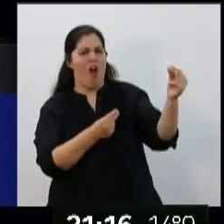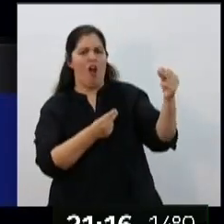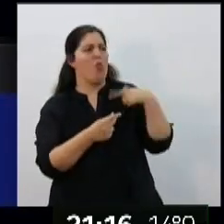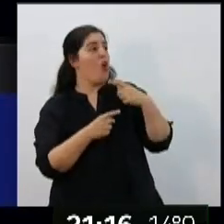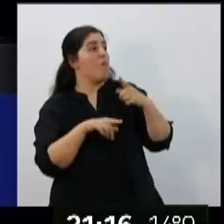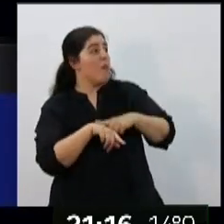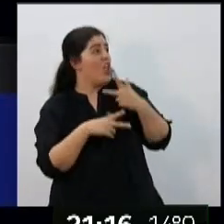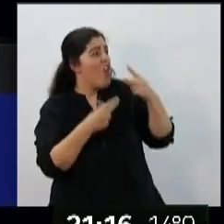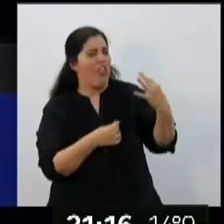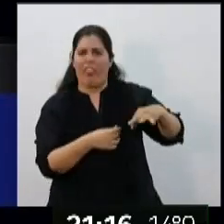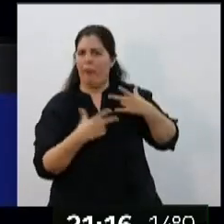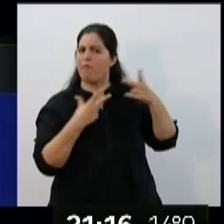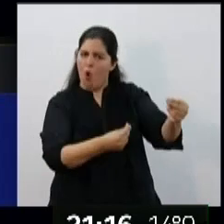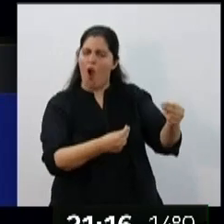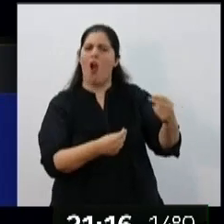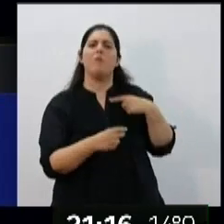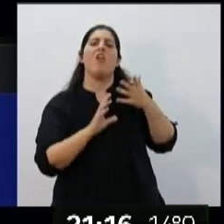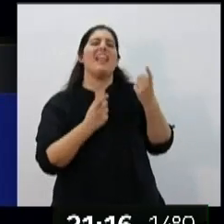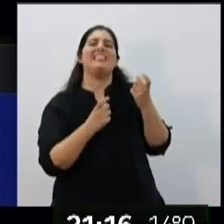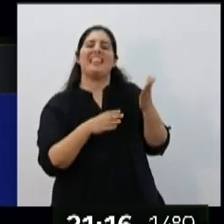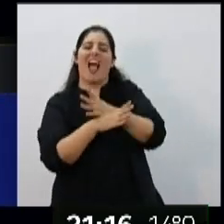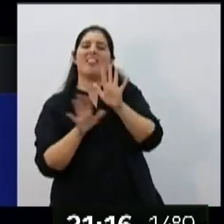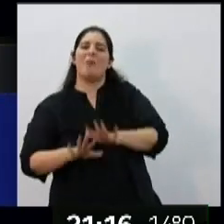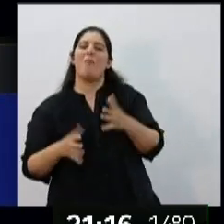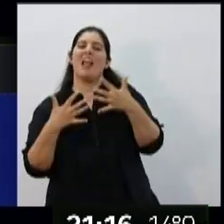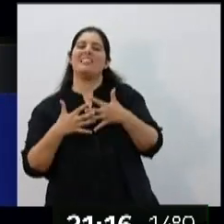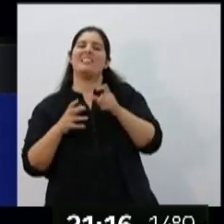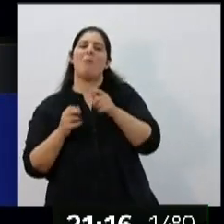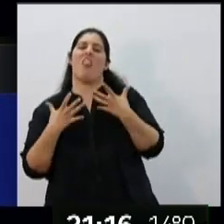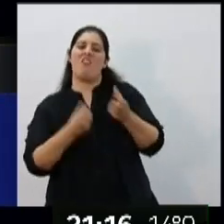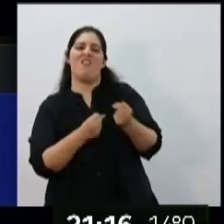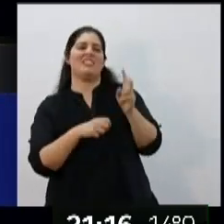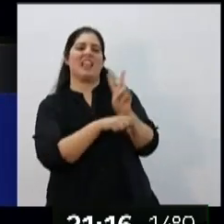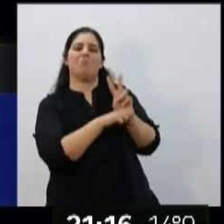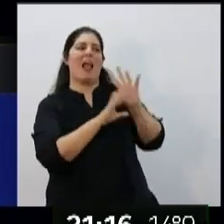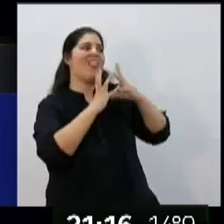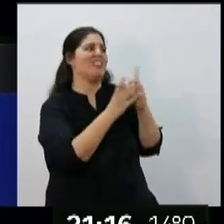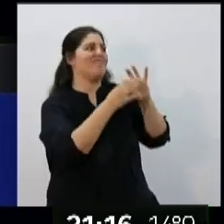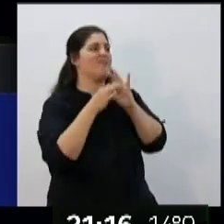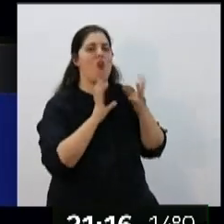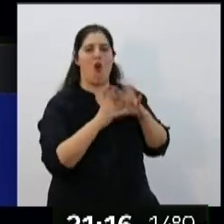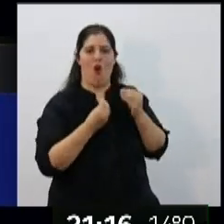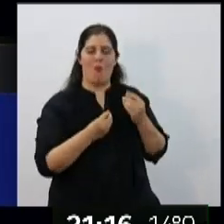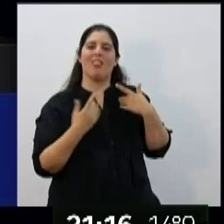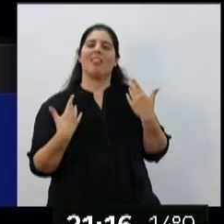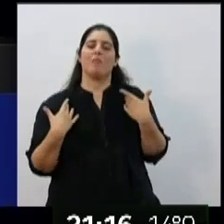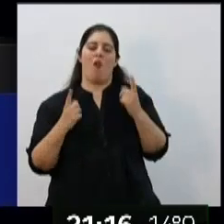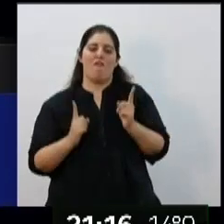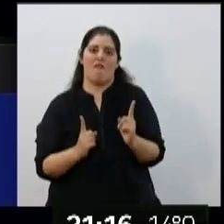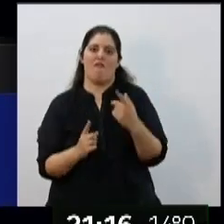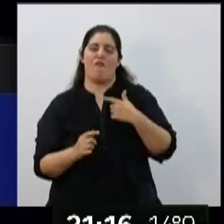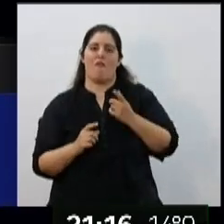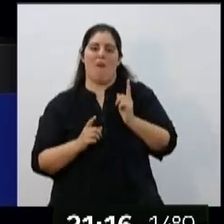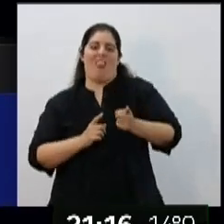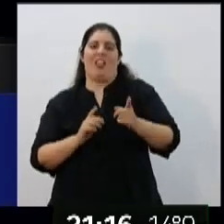decir que no. Y para eso necesita un modelo de defensa que respalde sus relaciones exteriores y que esté en capacidad de sostener sus